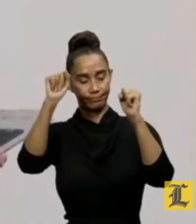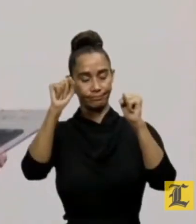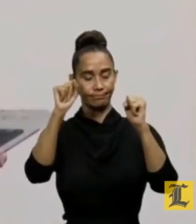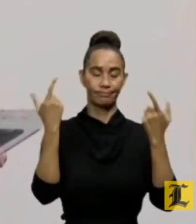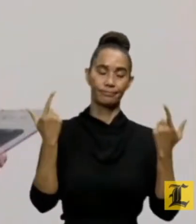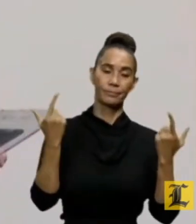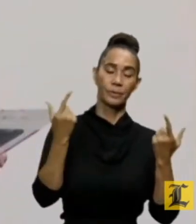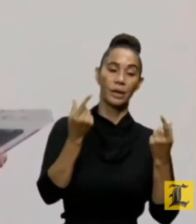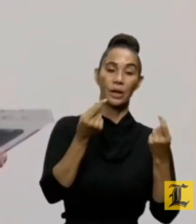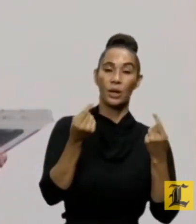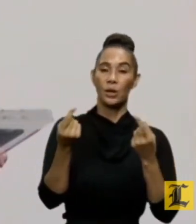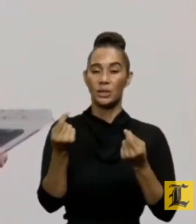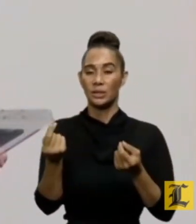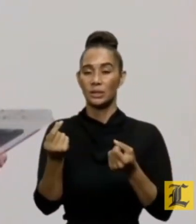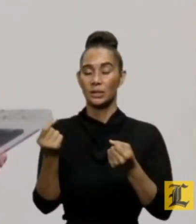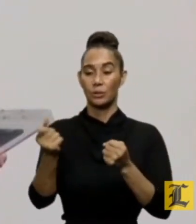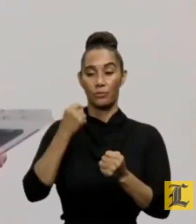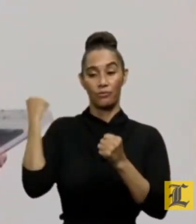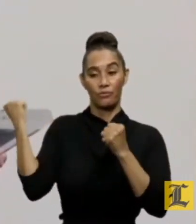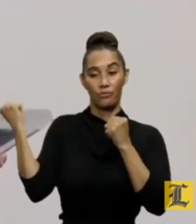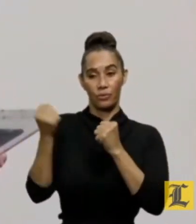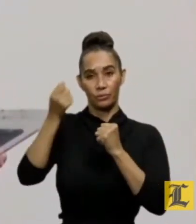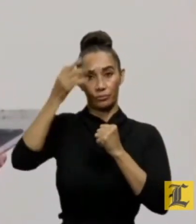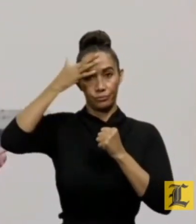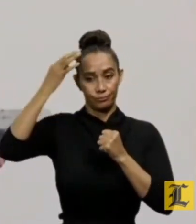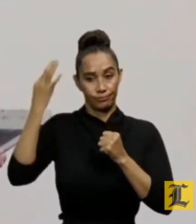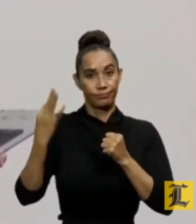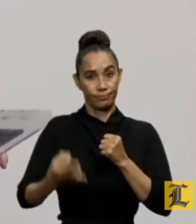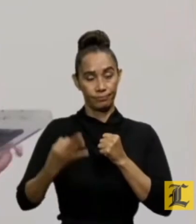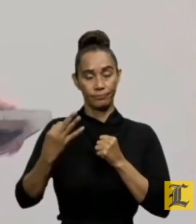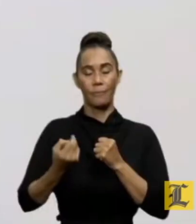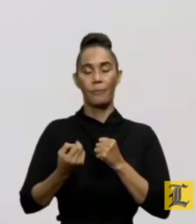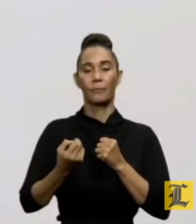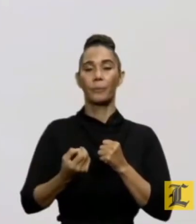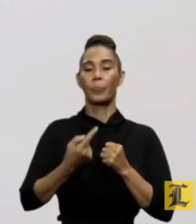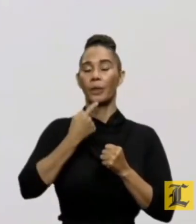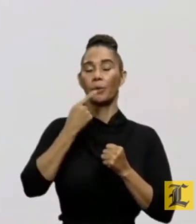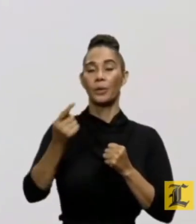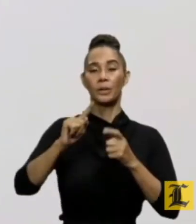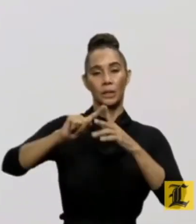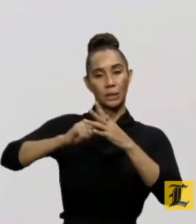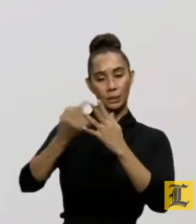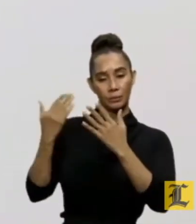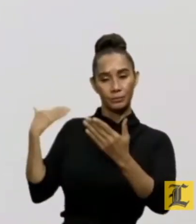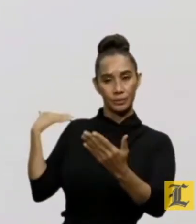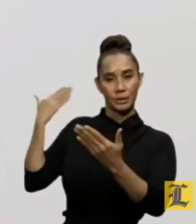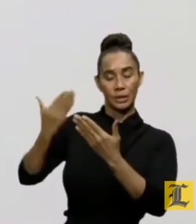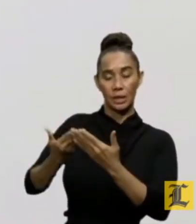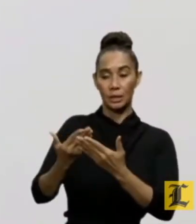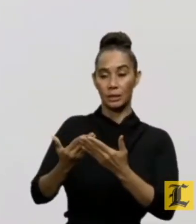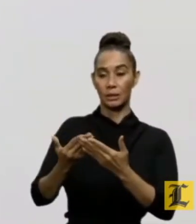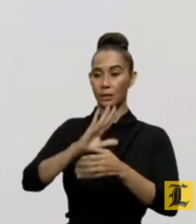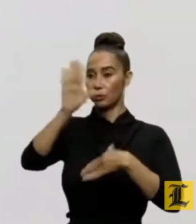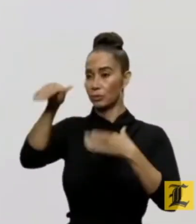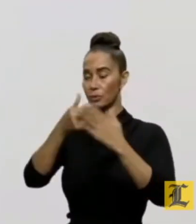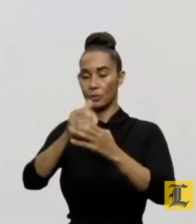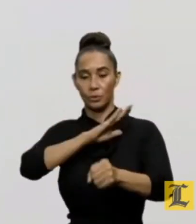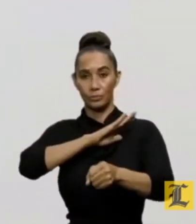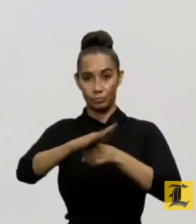lo hice con una fuerte convicción. Y lo decía desde el principio y lo